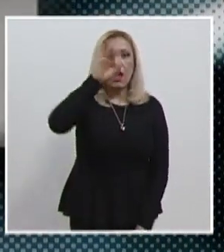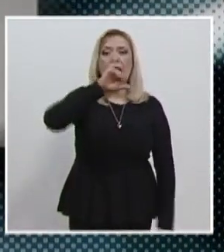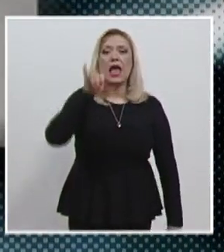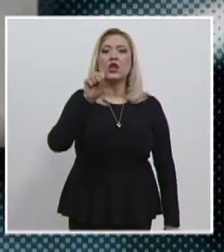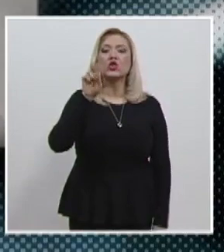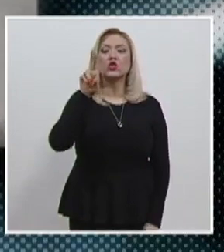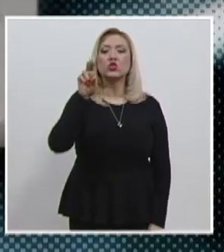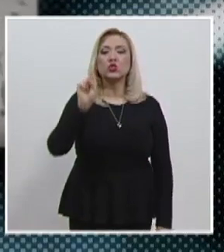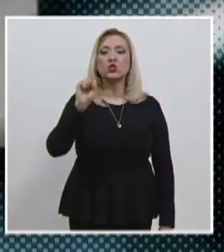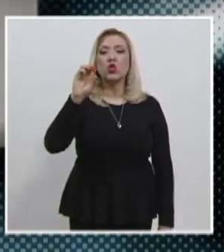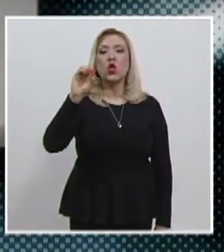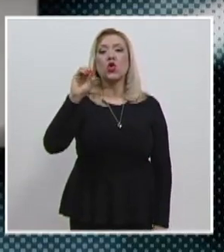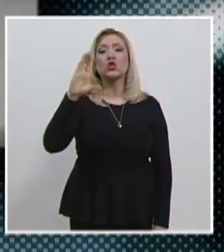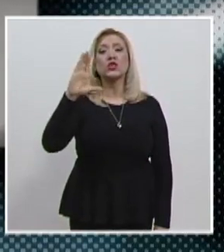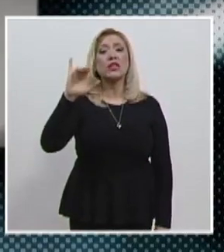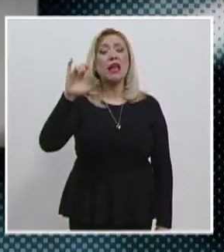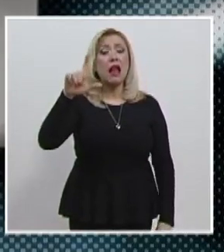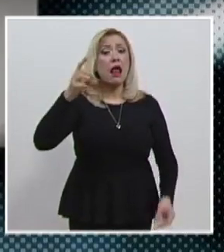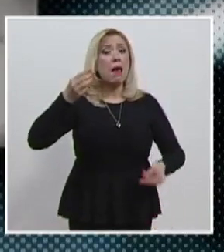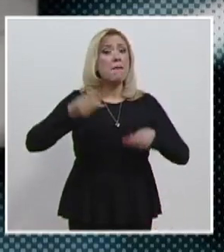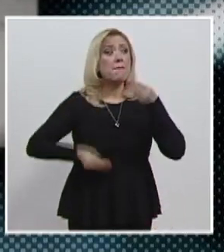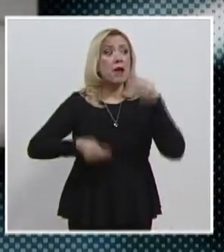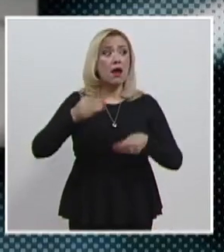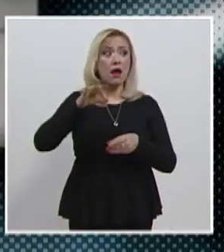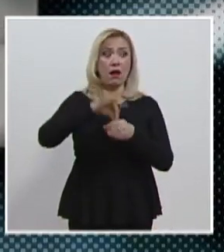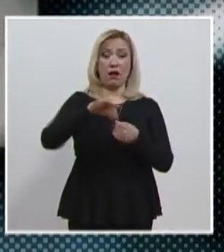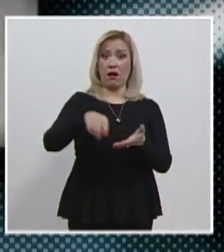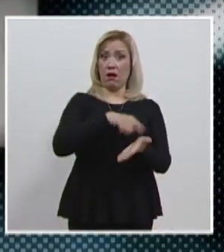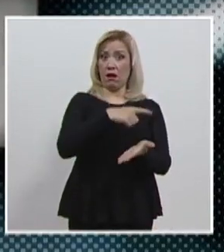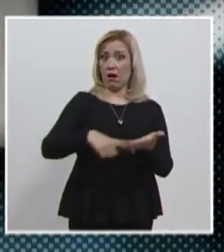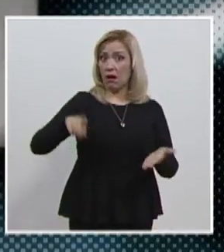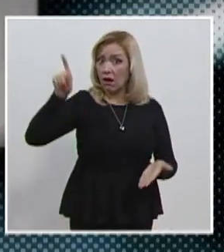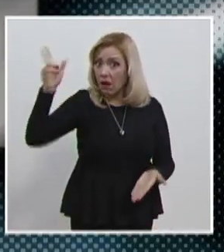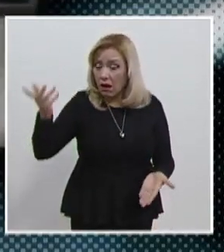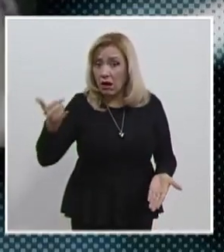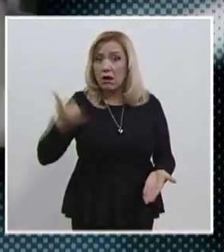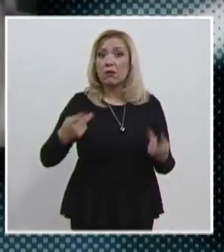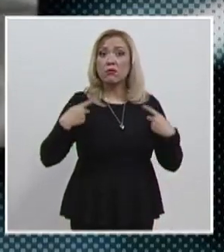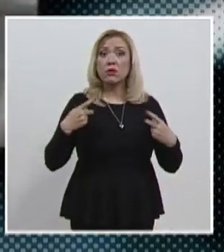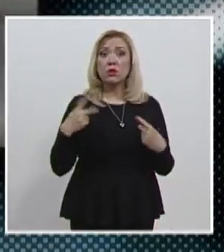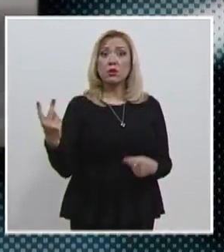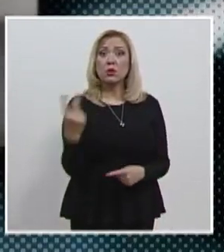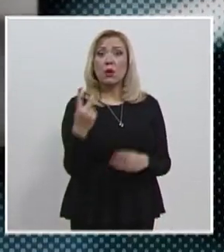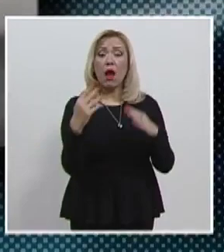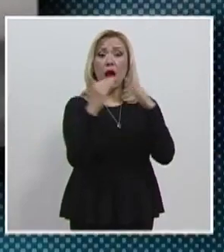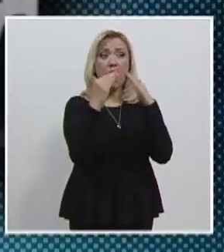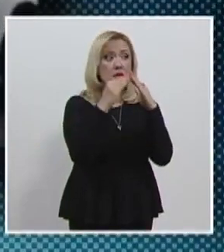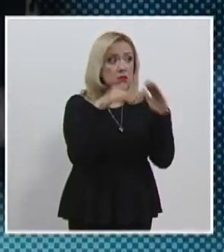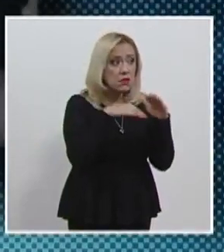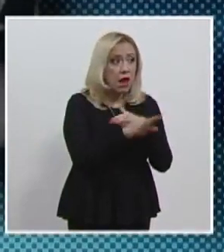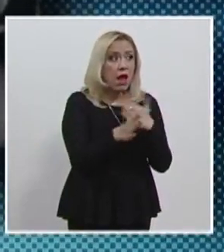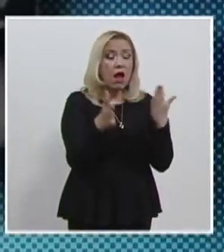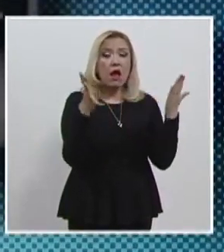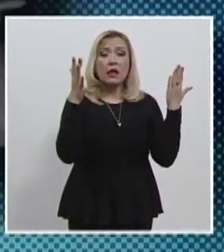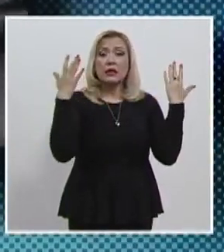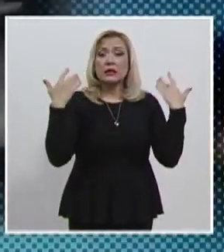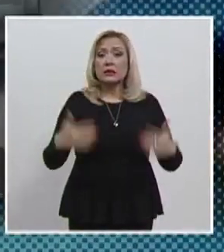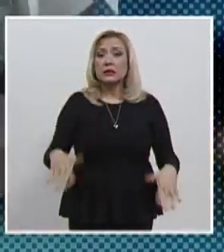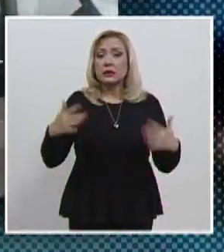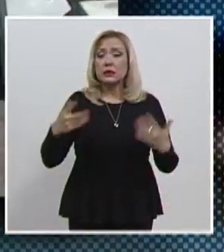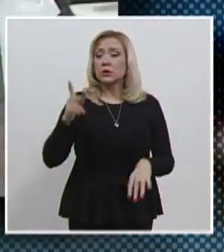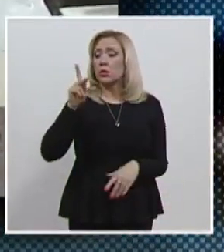Saucedo magistrada del tribunal electoral del estado junto a otra persona en su domicilio en la reserva punta del